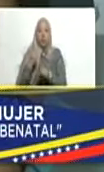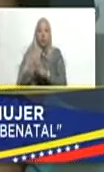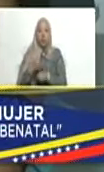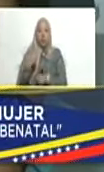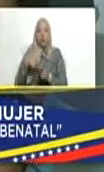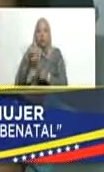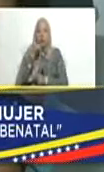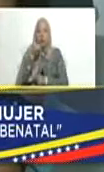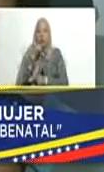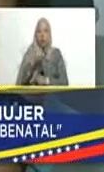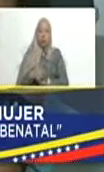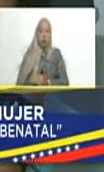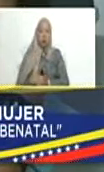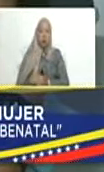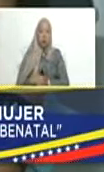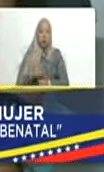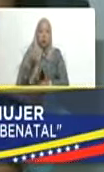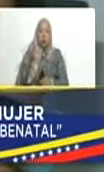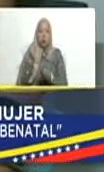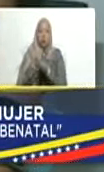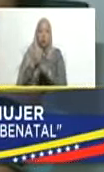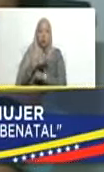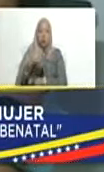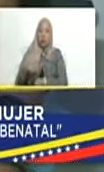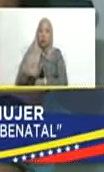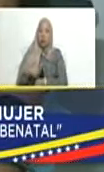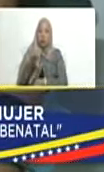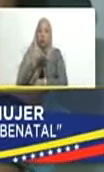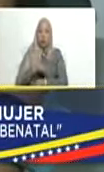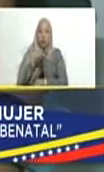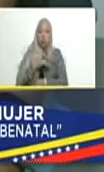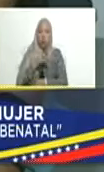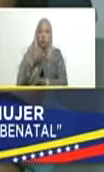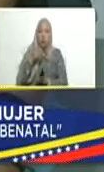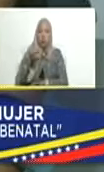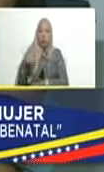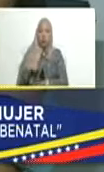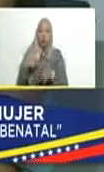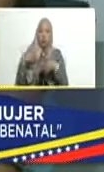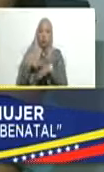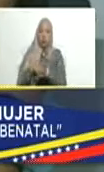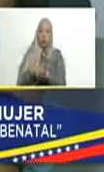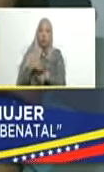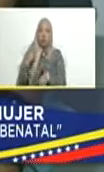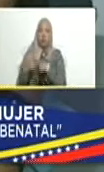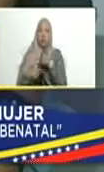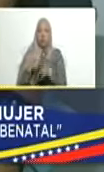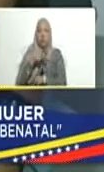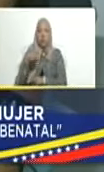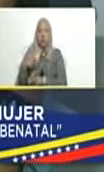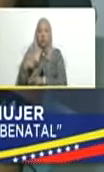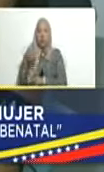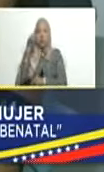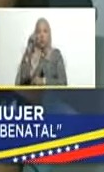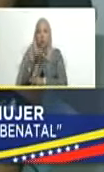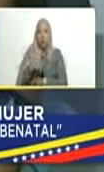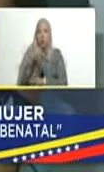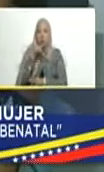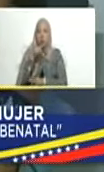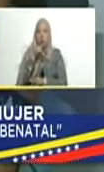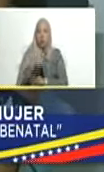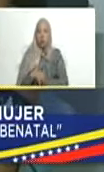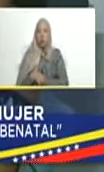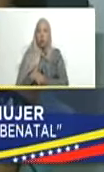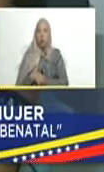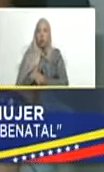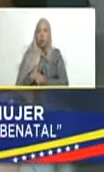recorriendo y vayamos viendo lo que es esta intervención integral que nosotros venimos ejecutando gracias